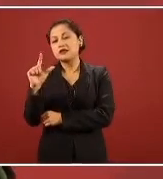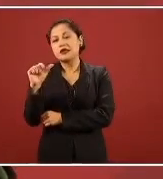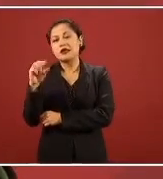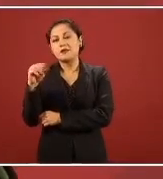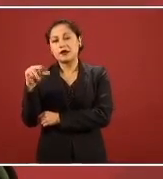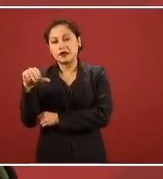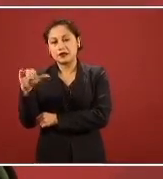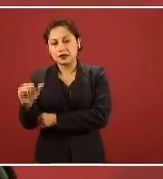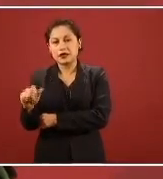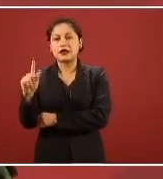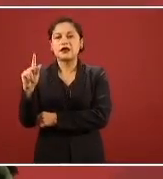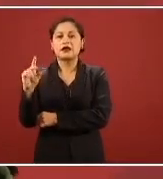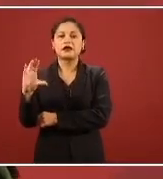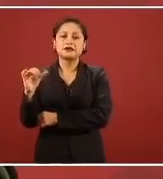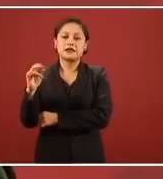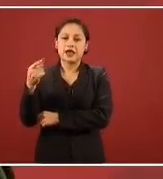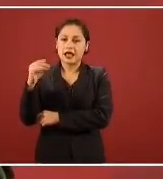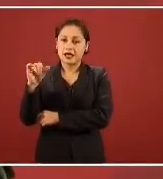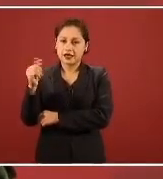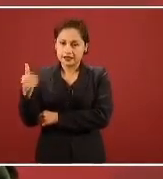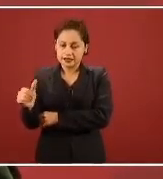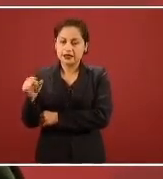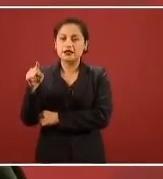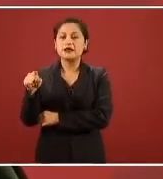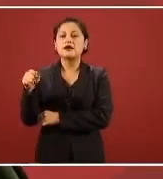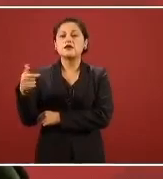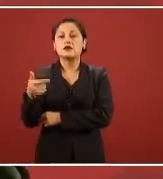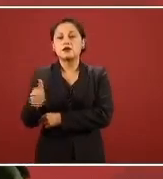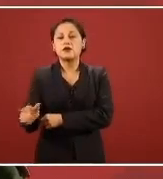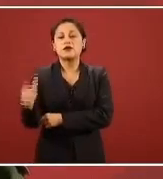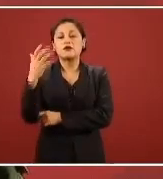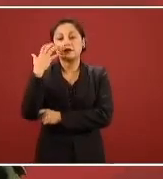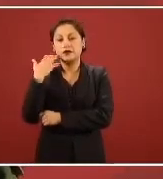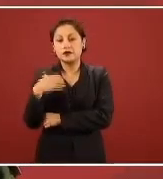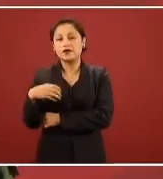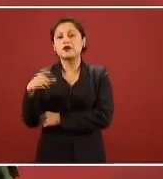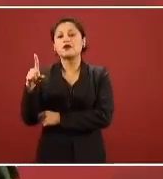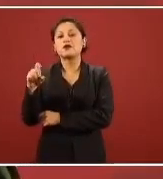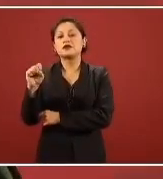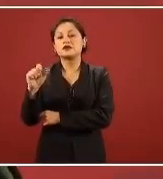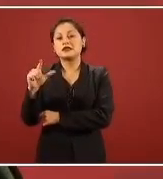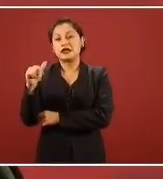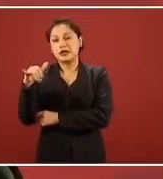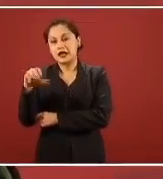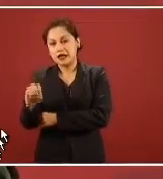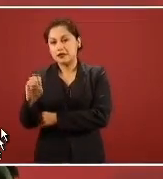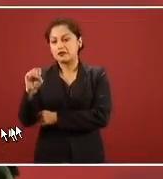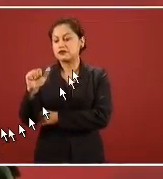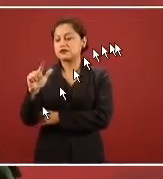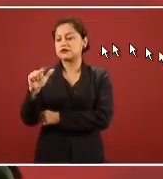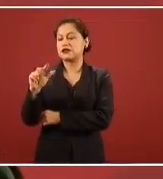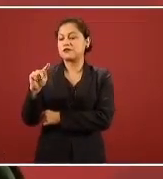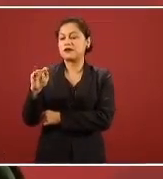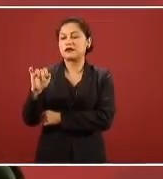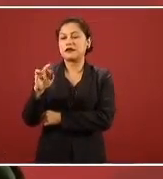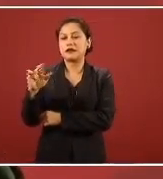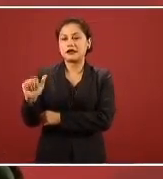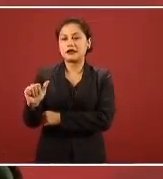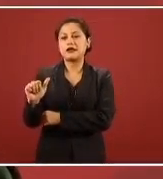Cortázar, Celaya, Guanajuato, León, Silao, Salvatierra,